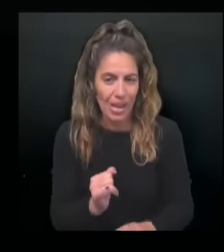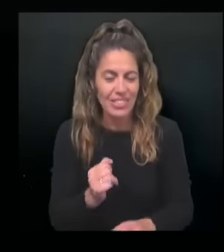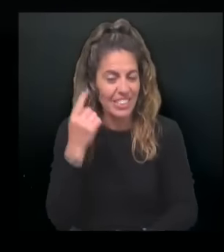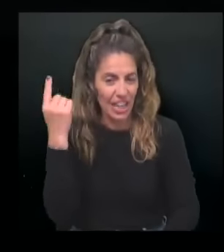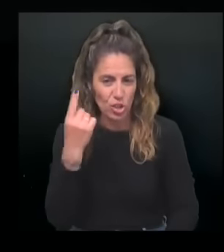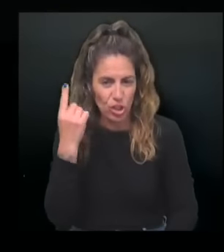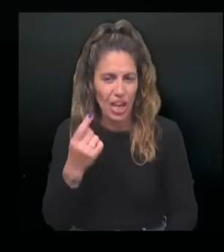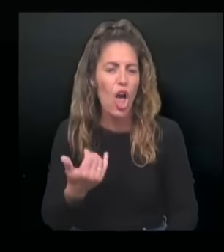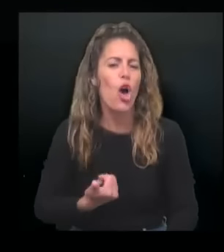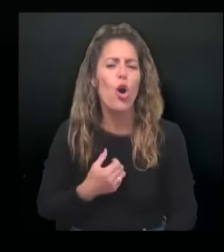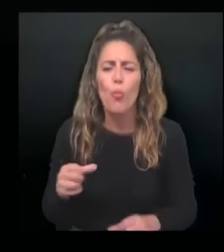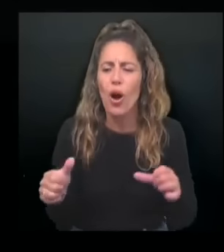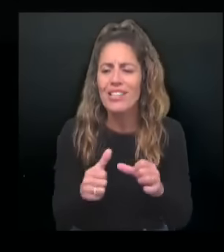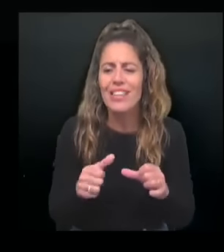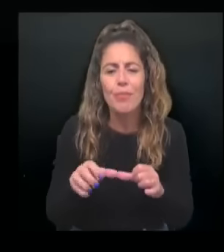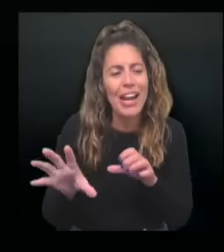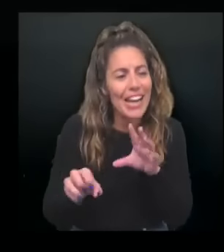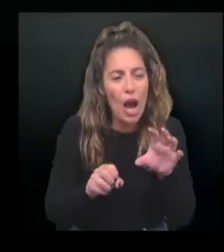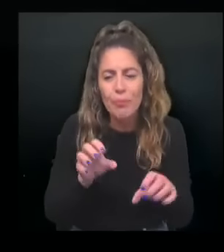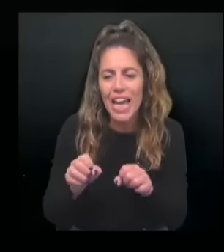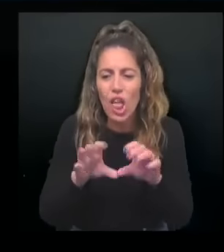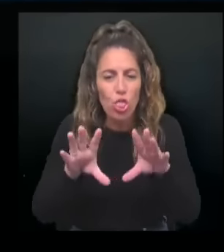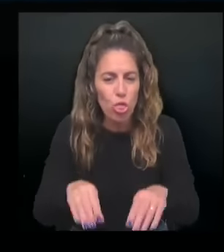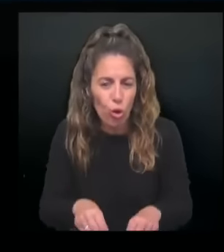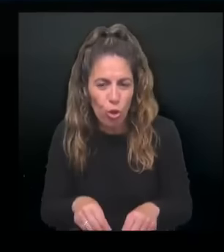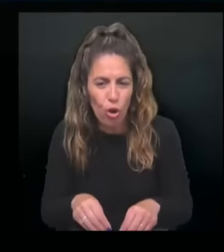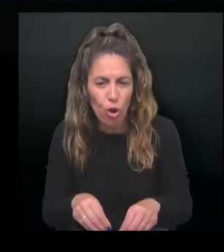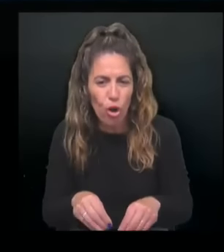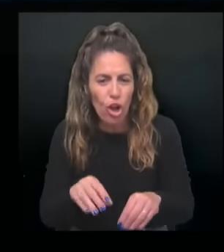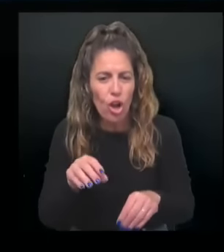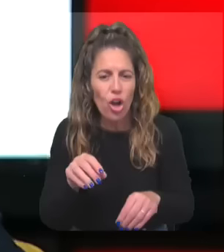¿Cómo haces para tratar de captar todos esos?